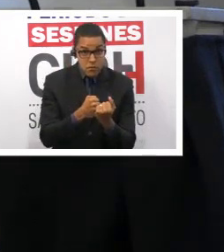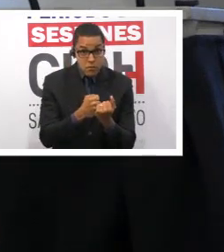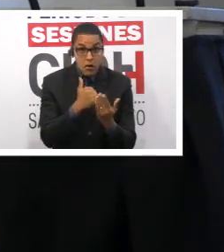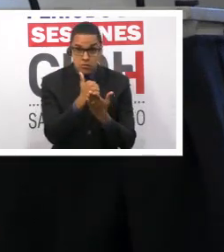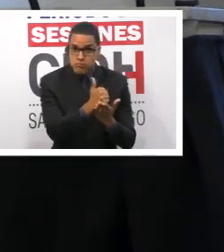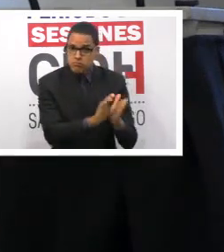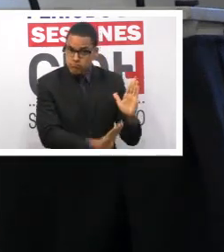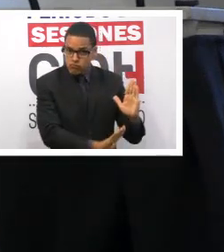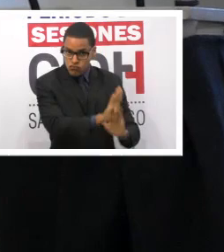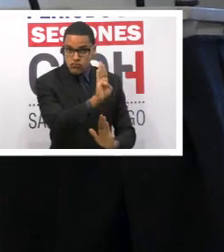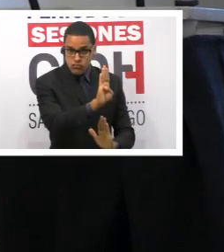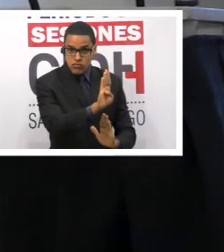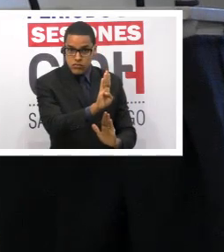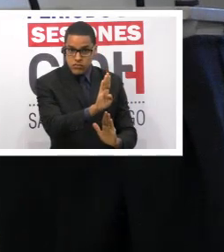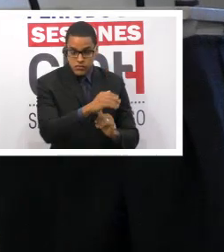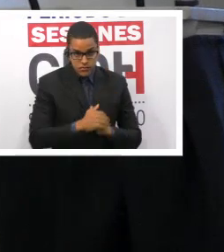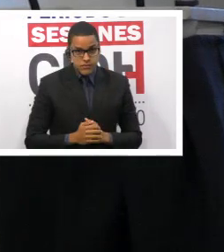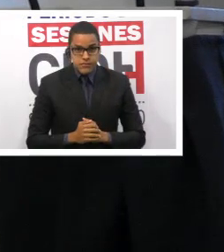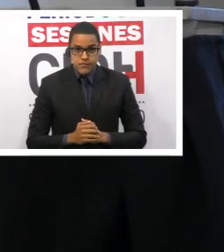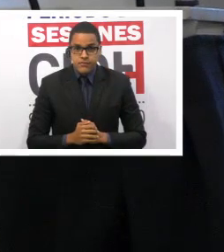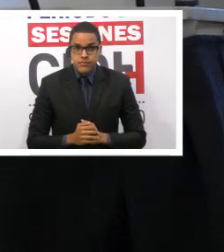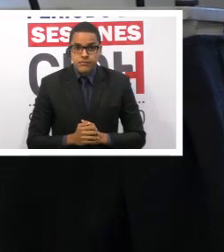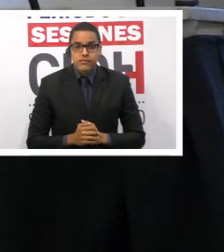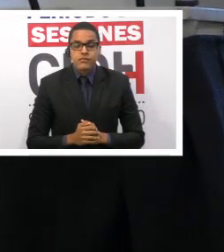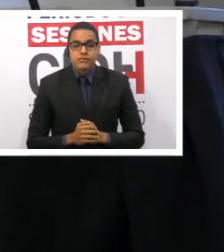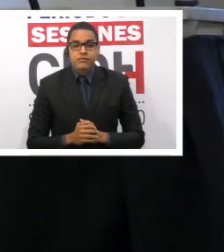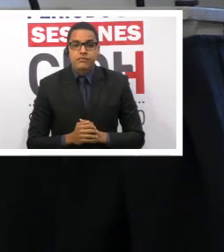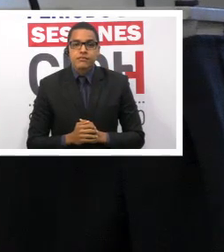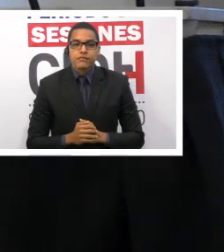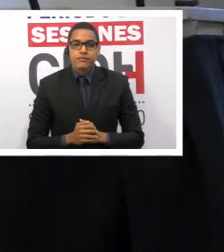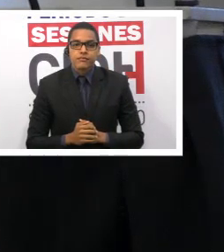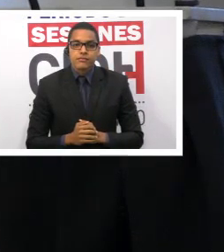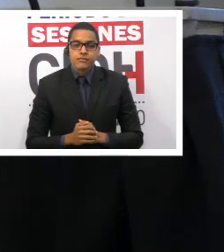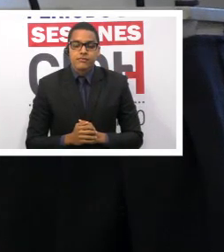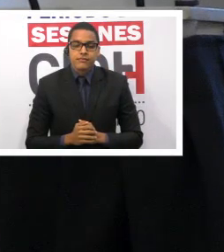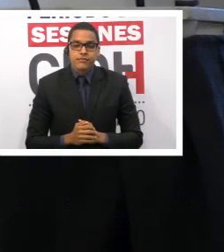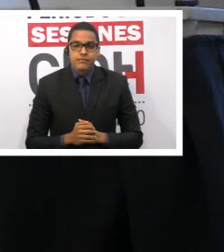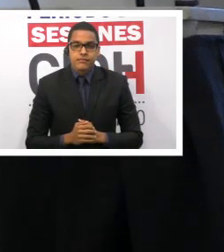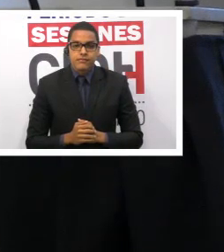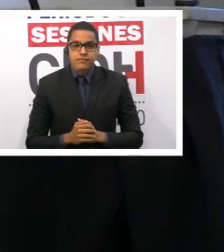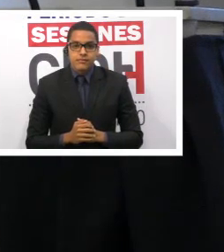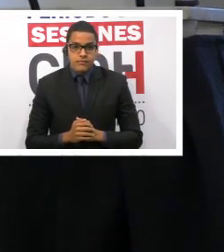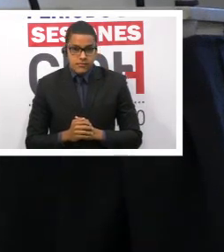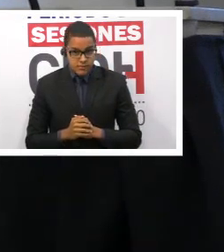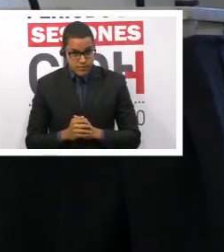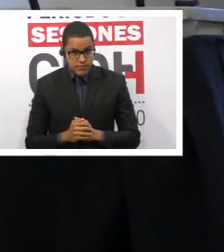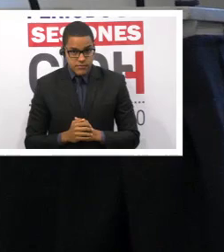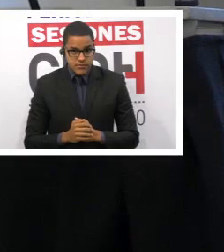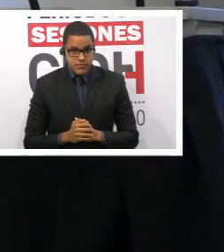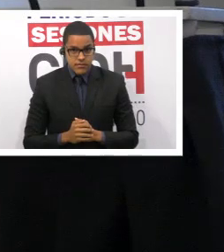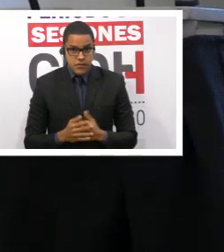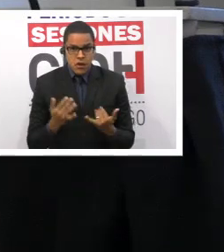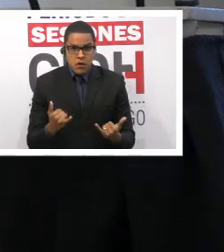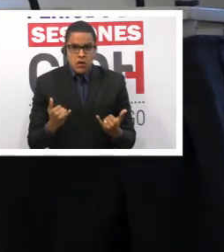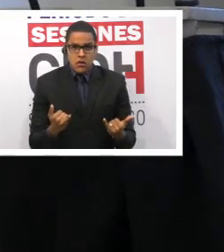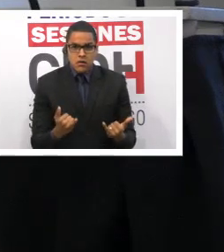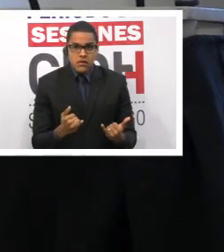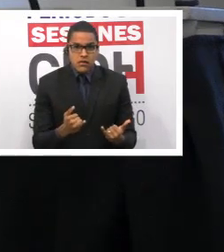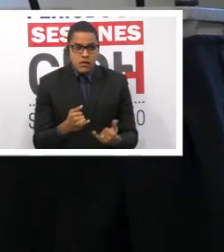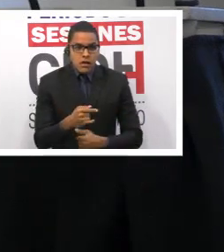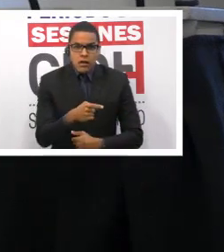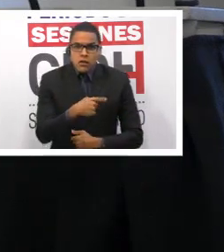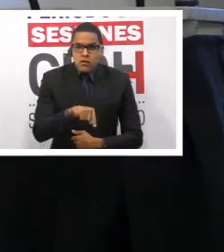decisivo del sistema interamericano derechos humanos respecto a la política fiscal en este marco el objetivo de la audiencia es